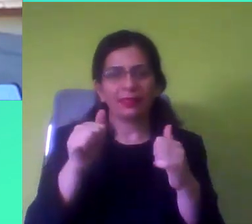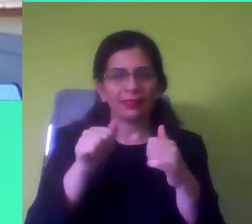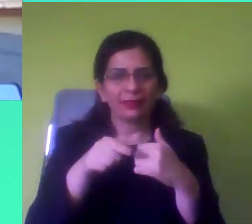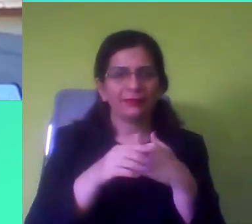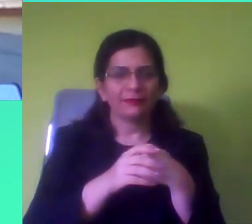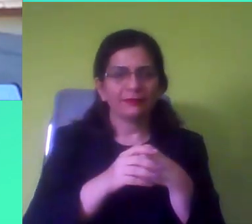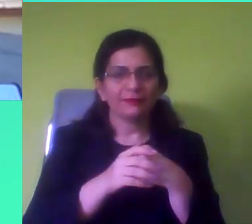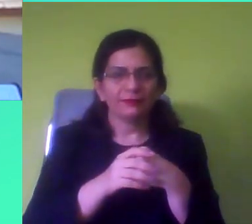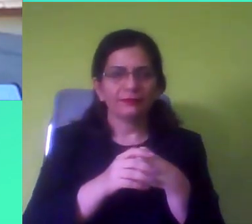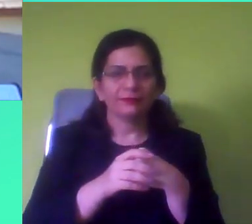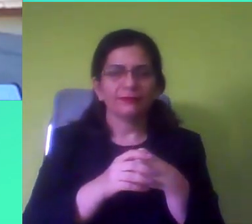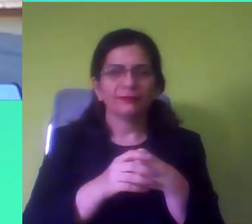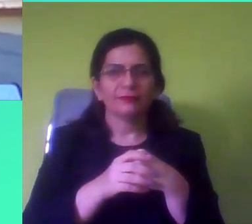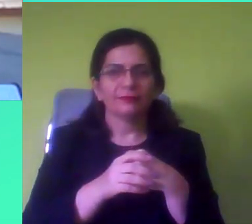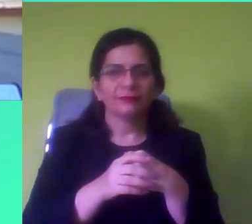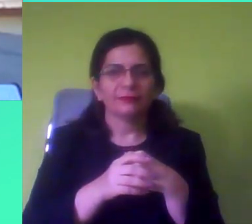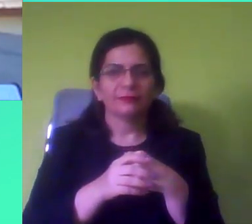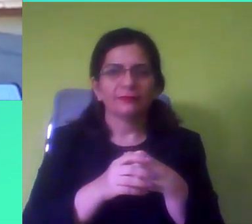identificar